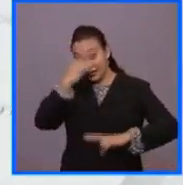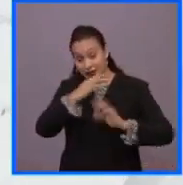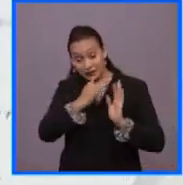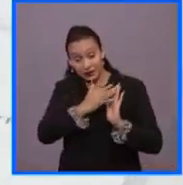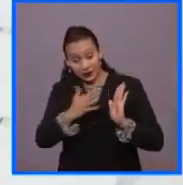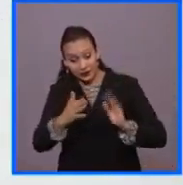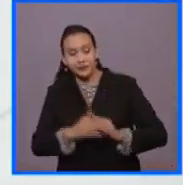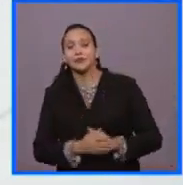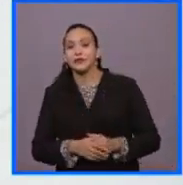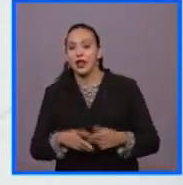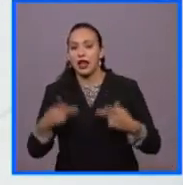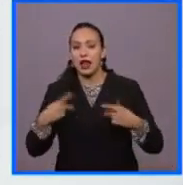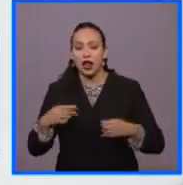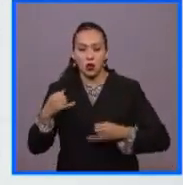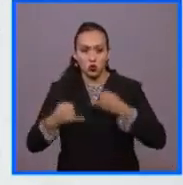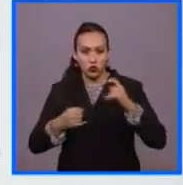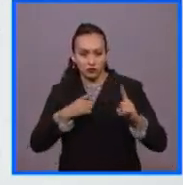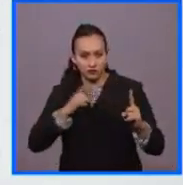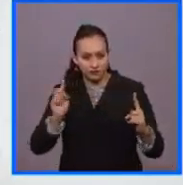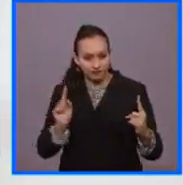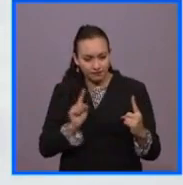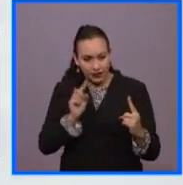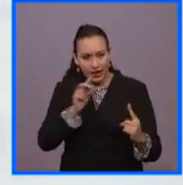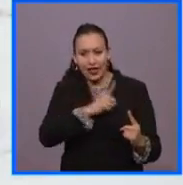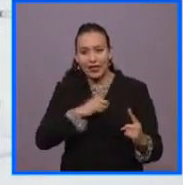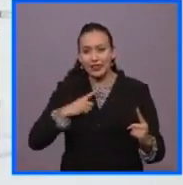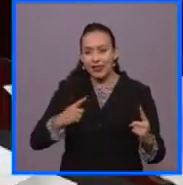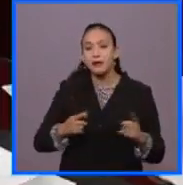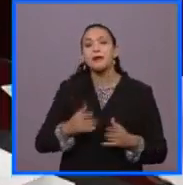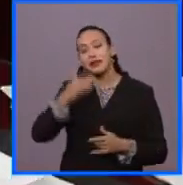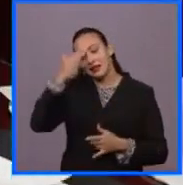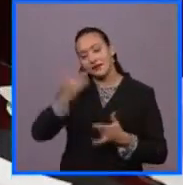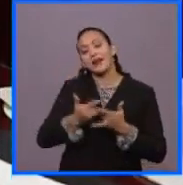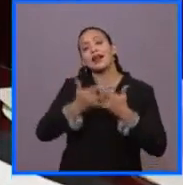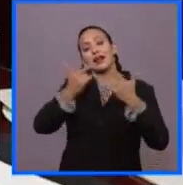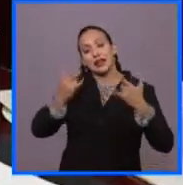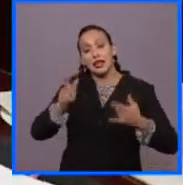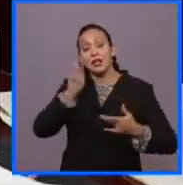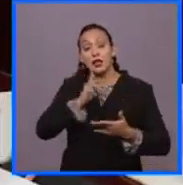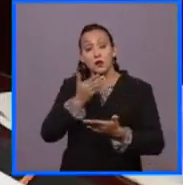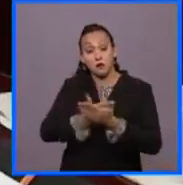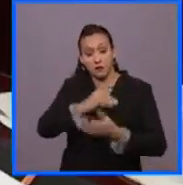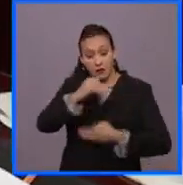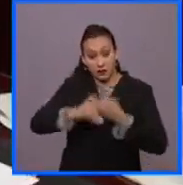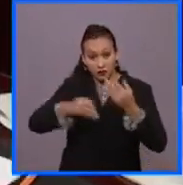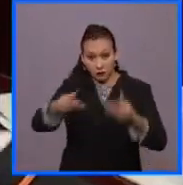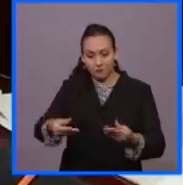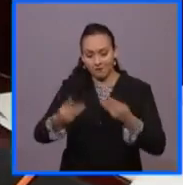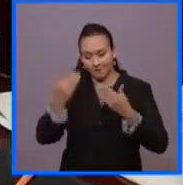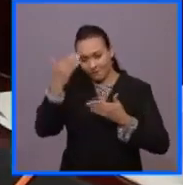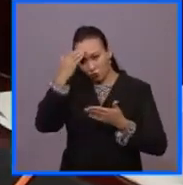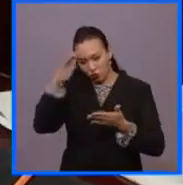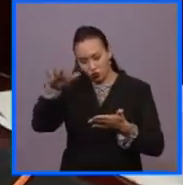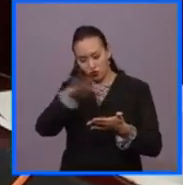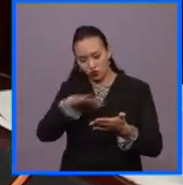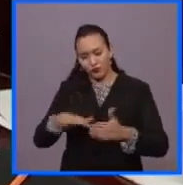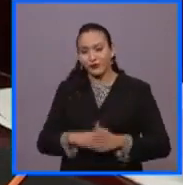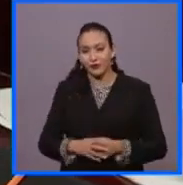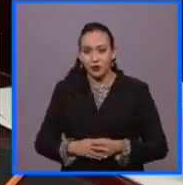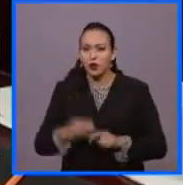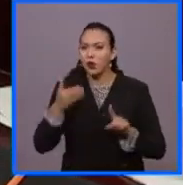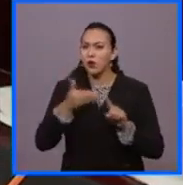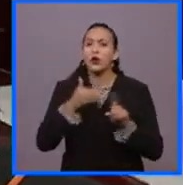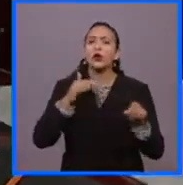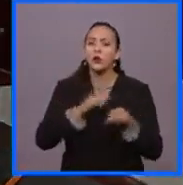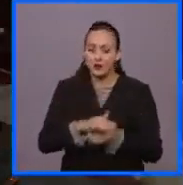motivo, la persona juzgadora debe estudiar los hechos narrados y las pruebas presentadas en la demanda. Argumentó que la